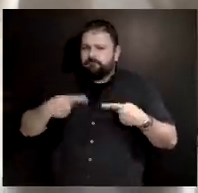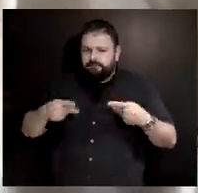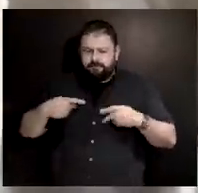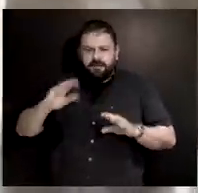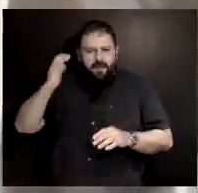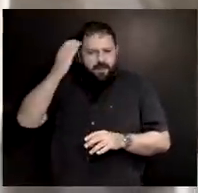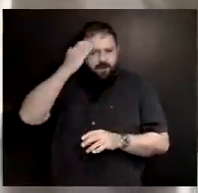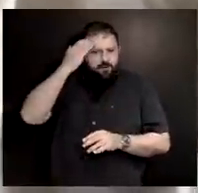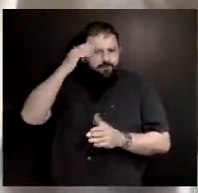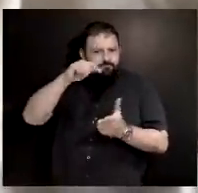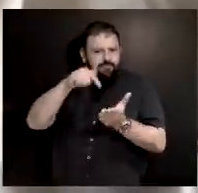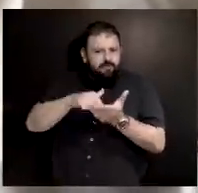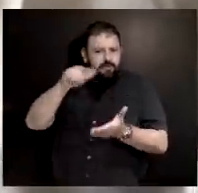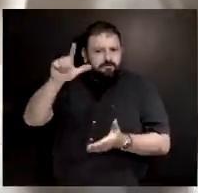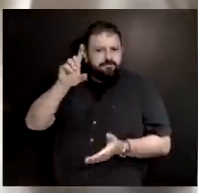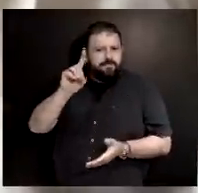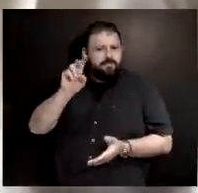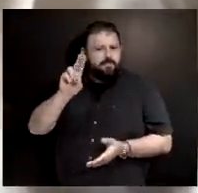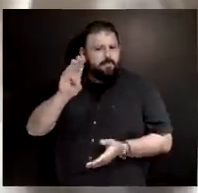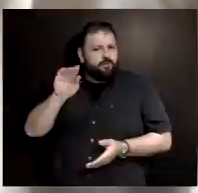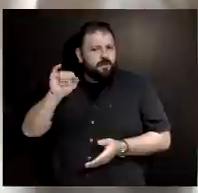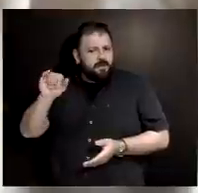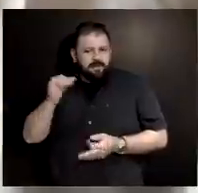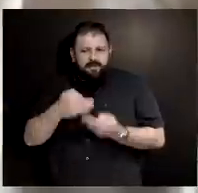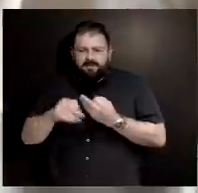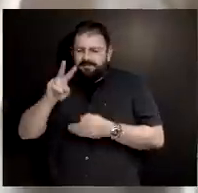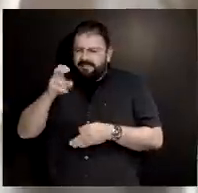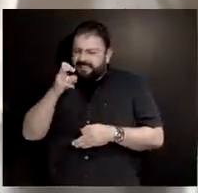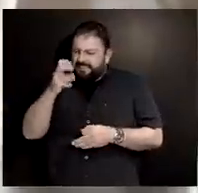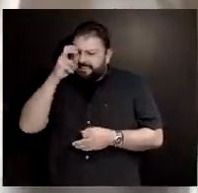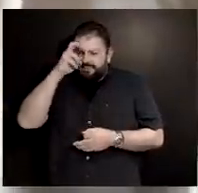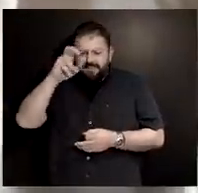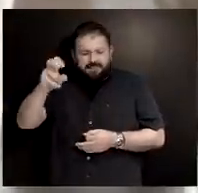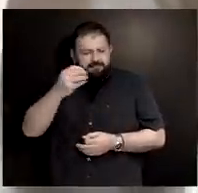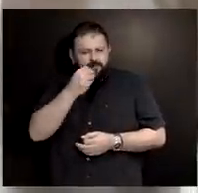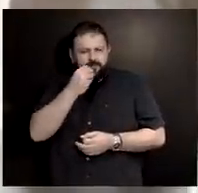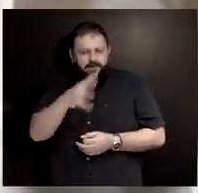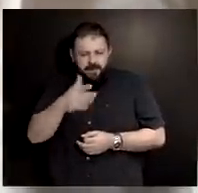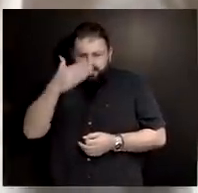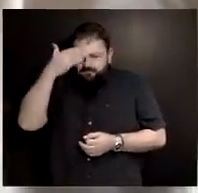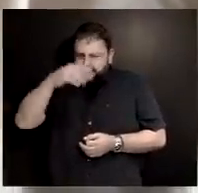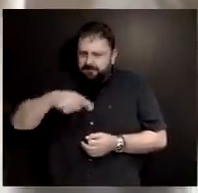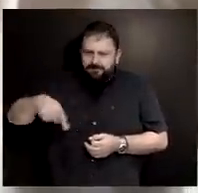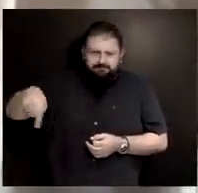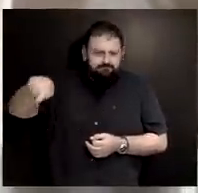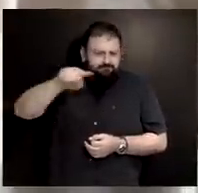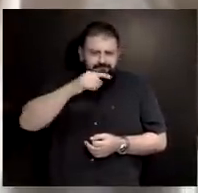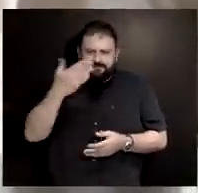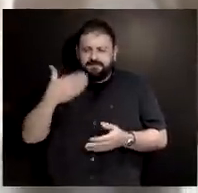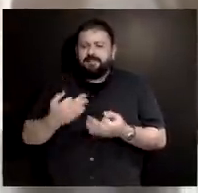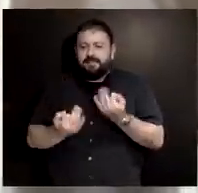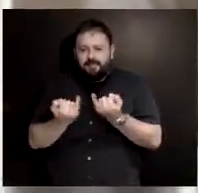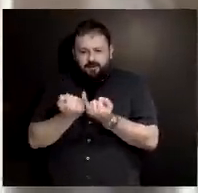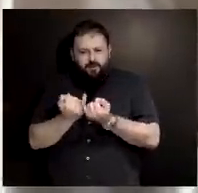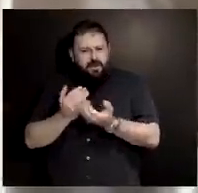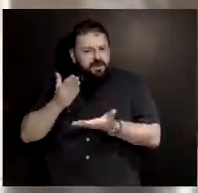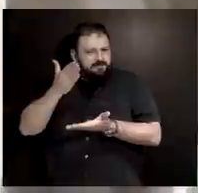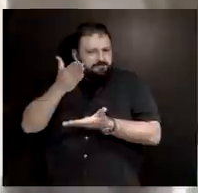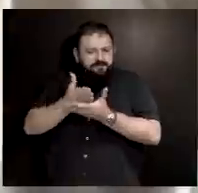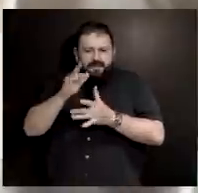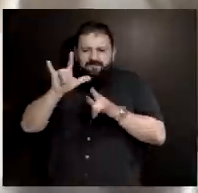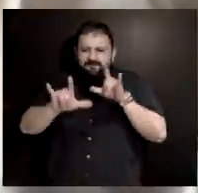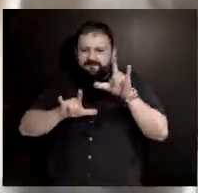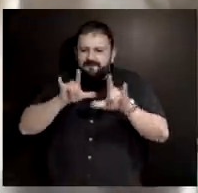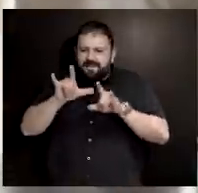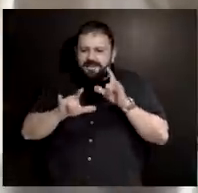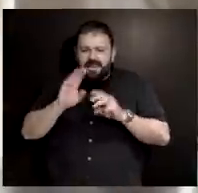para ese viaje, que va a ser espectacular. Va a ser un viaje muy especial, por lo que ustedes ya saben. Iremos a la Feria Mundial, y bueno,